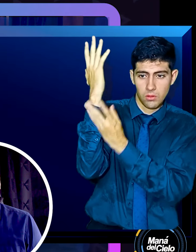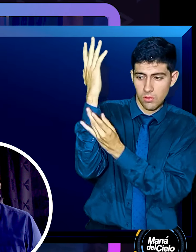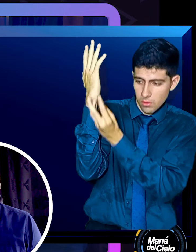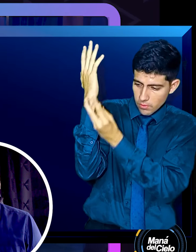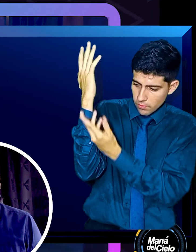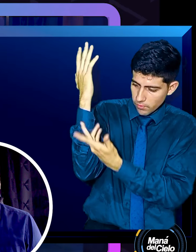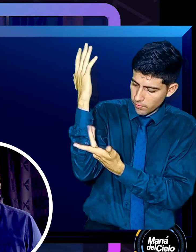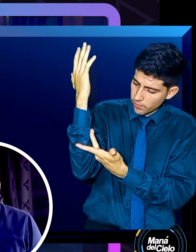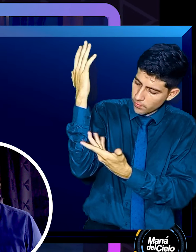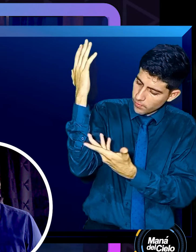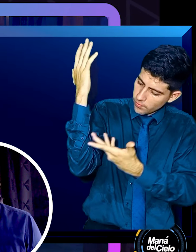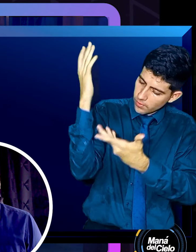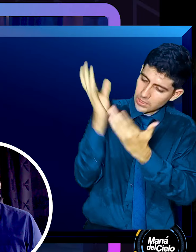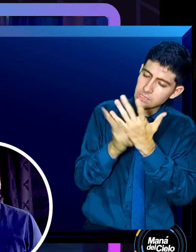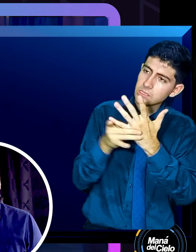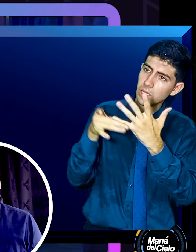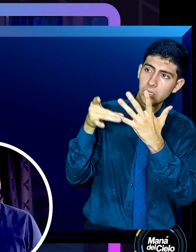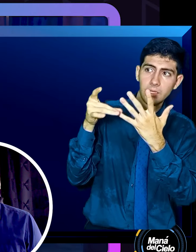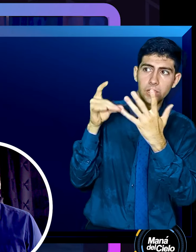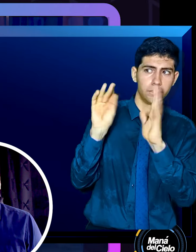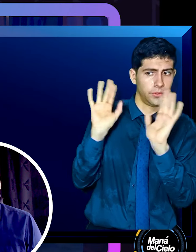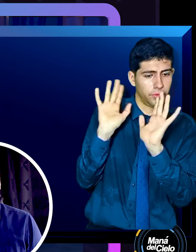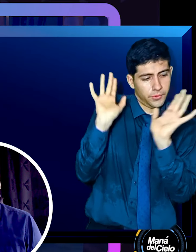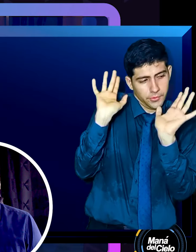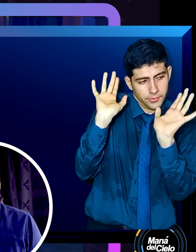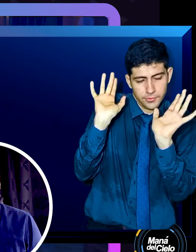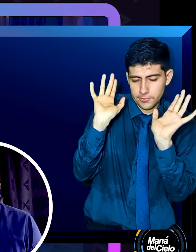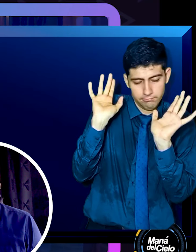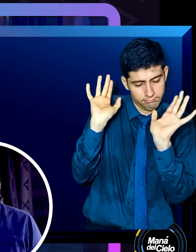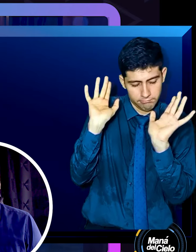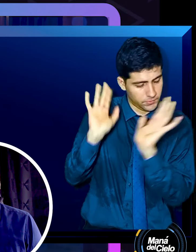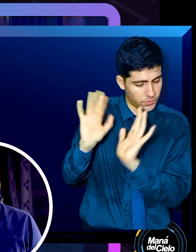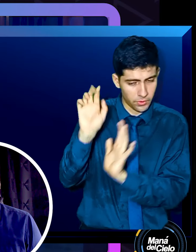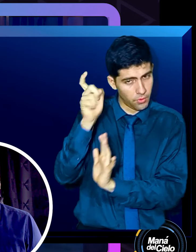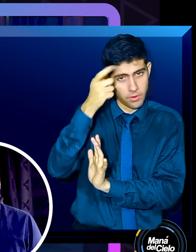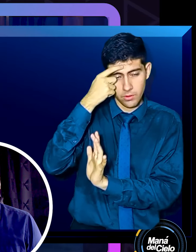Dios. No, yo mejor no gobierno, yo mejor sigo produciendo aceite.